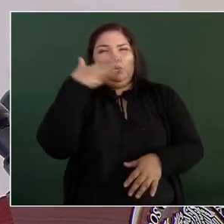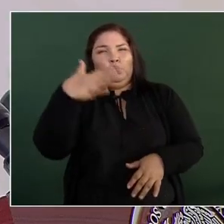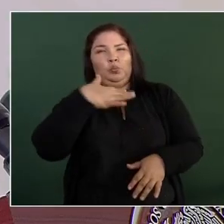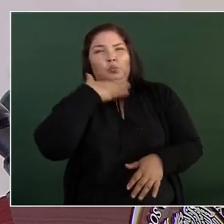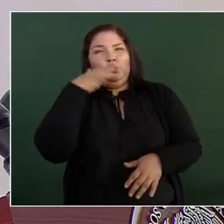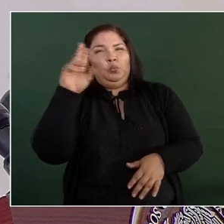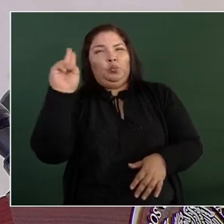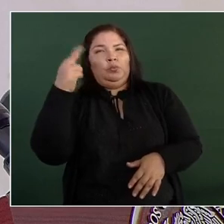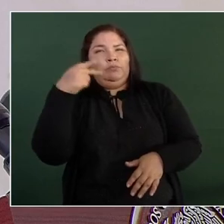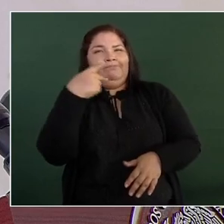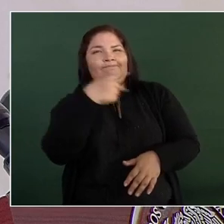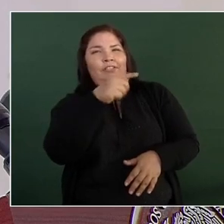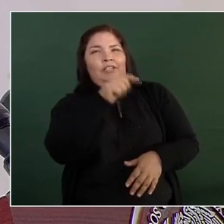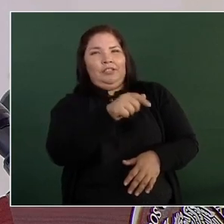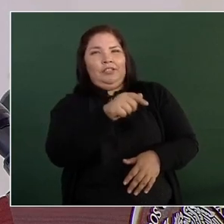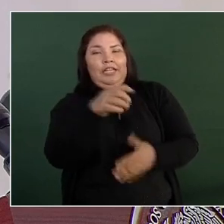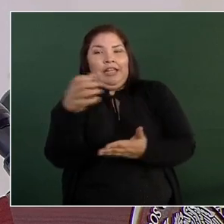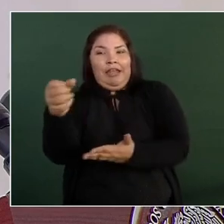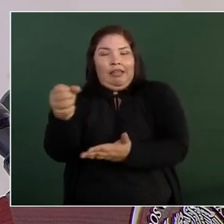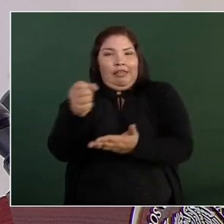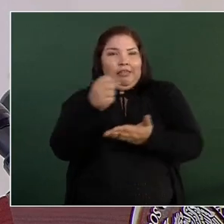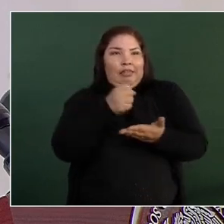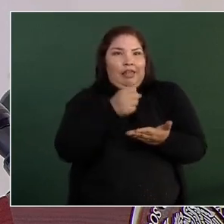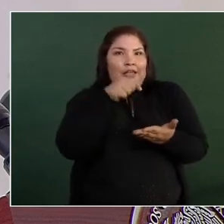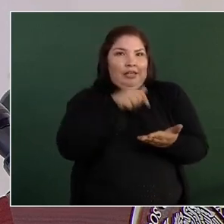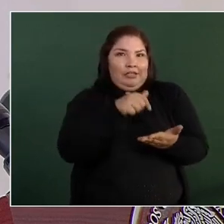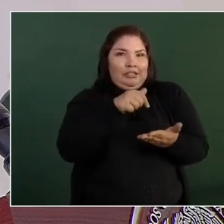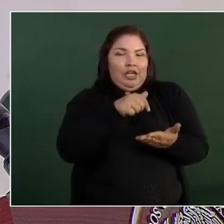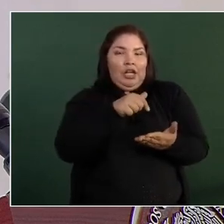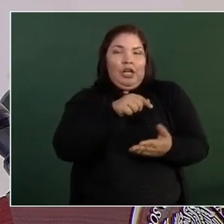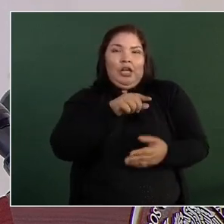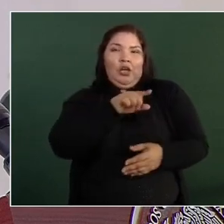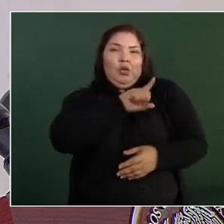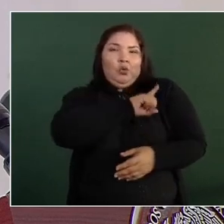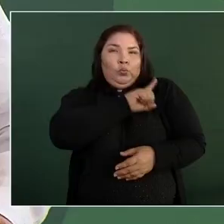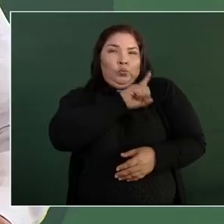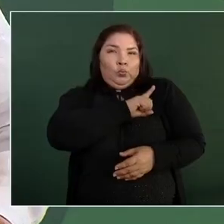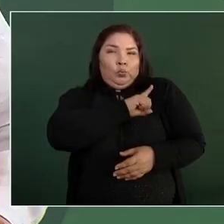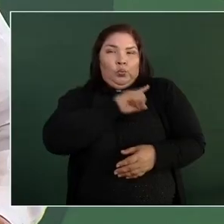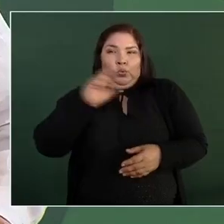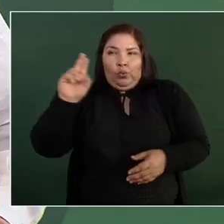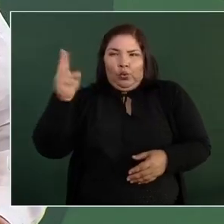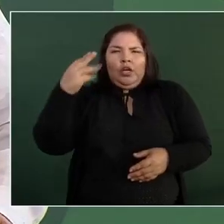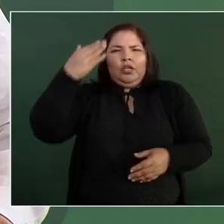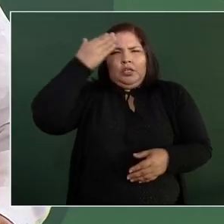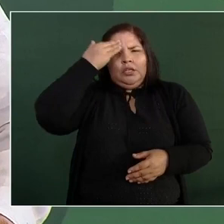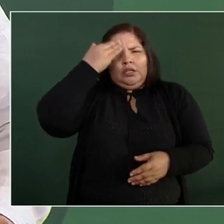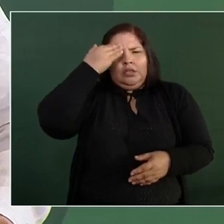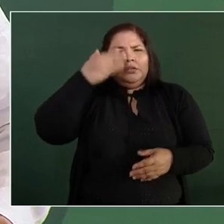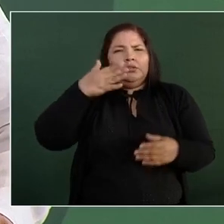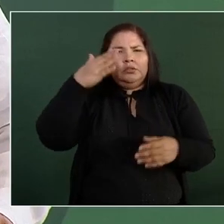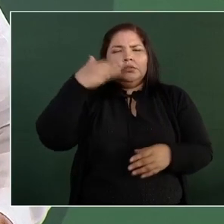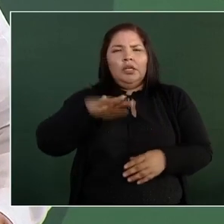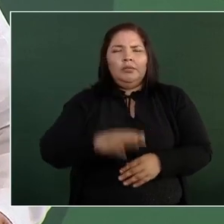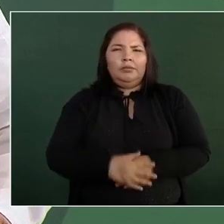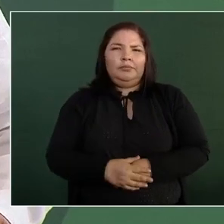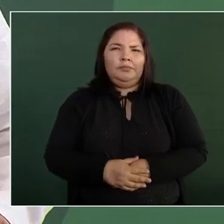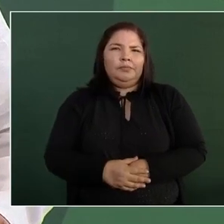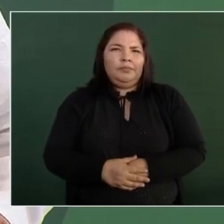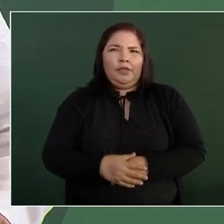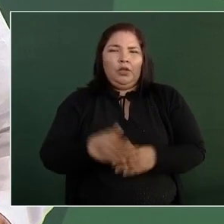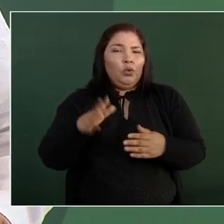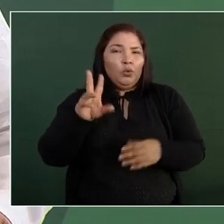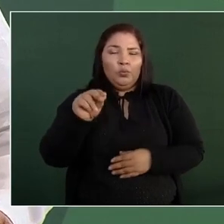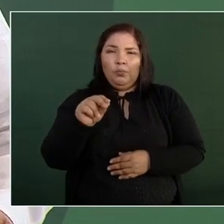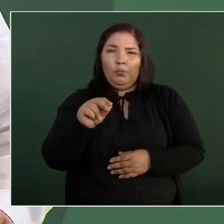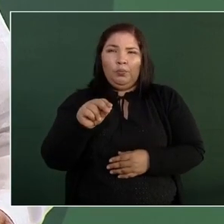El recurso debe manejarse la autonomía universitaria. Vaya que lo conozco ese tema, no es